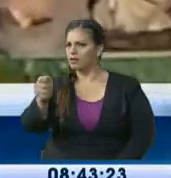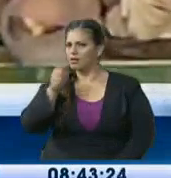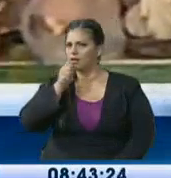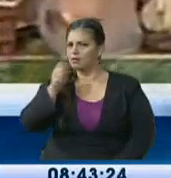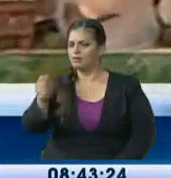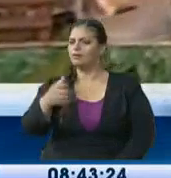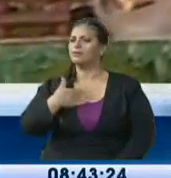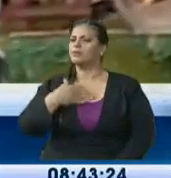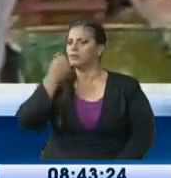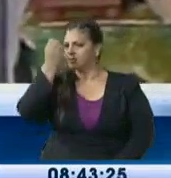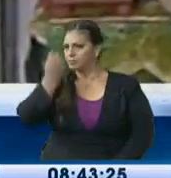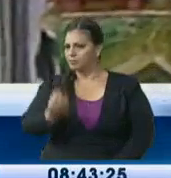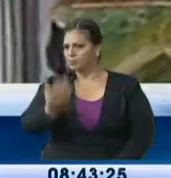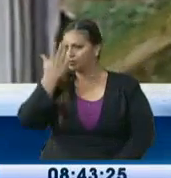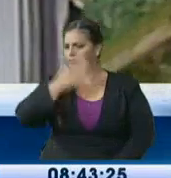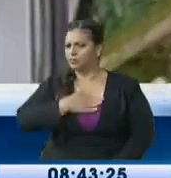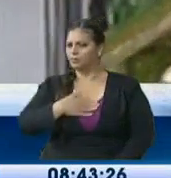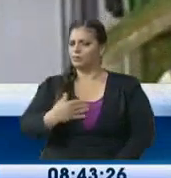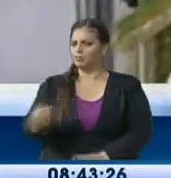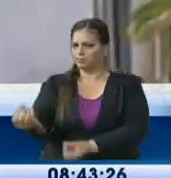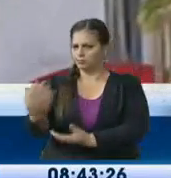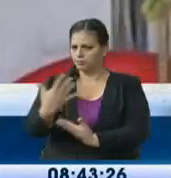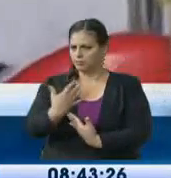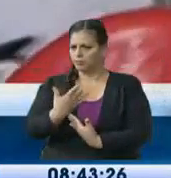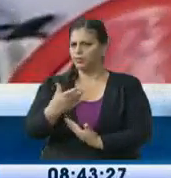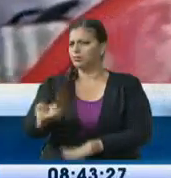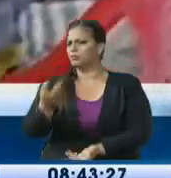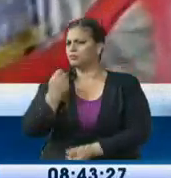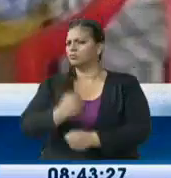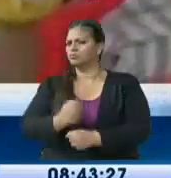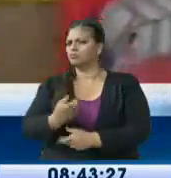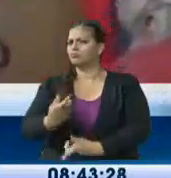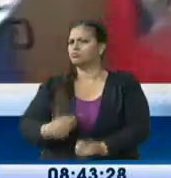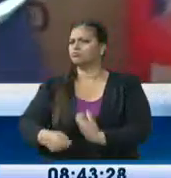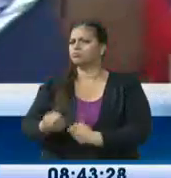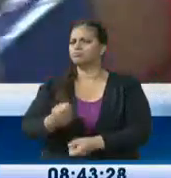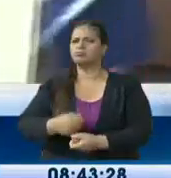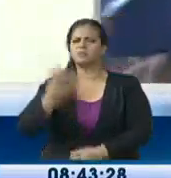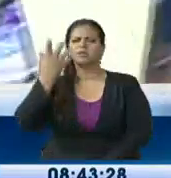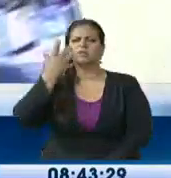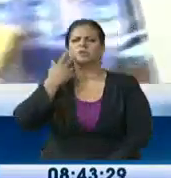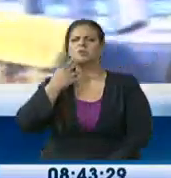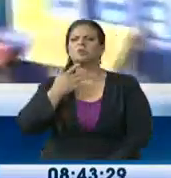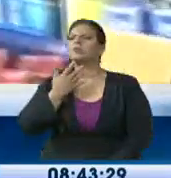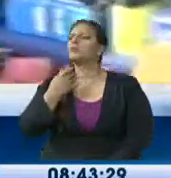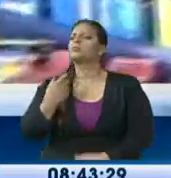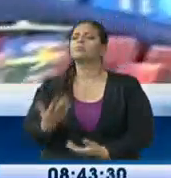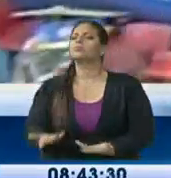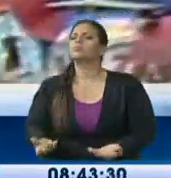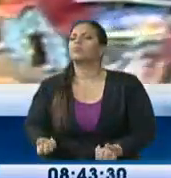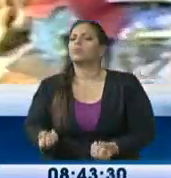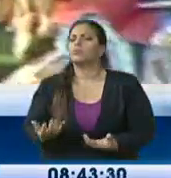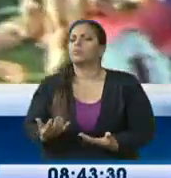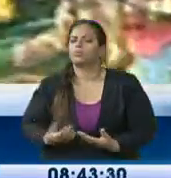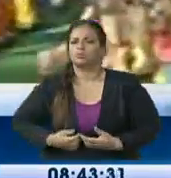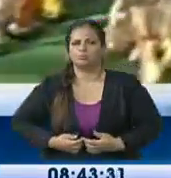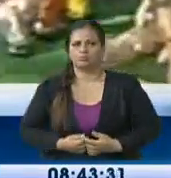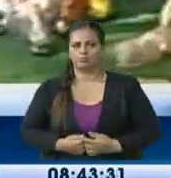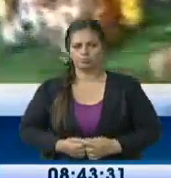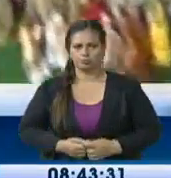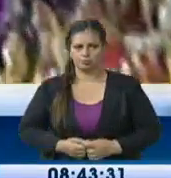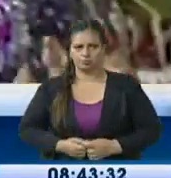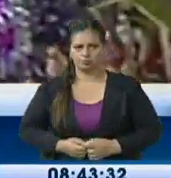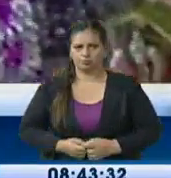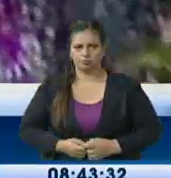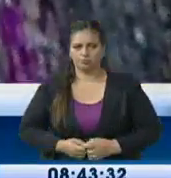estás? Buenos días. Cuénteme cómo les está yendo. ¿Cuánto tiempo tienen ustedes ya saliendo aquí a esta feria? Ya tenemos como